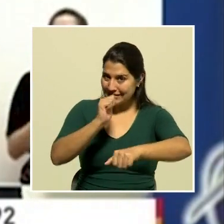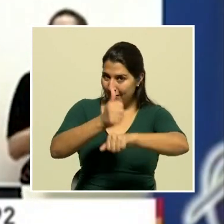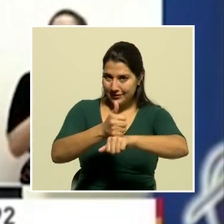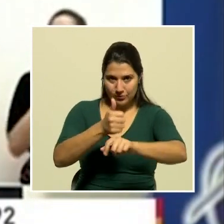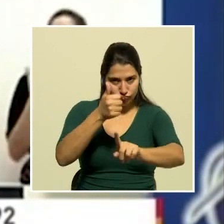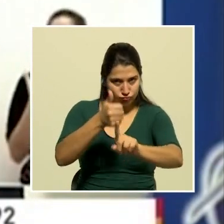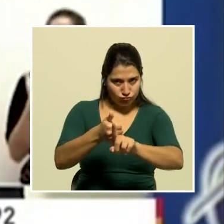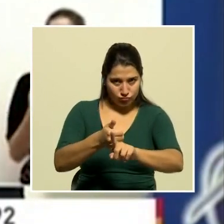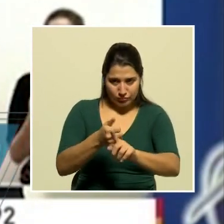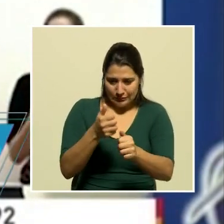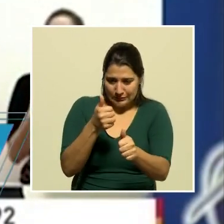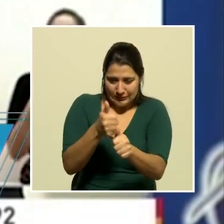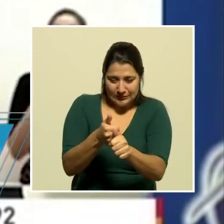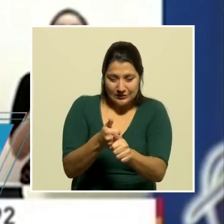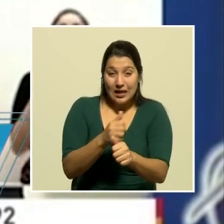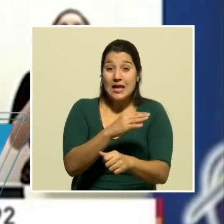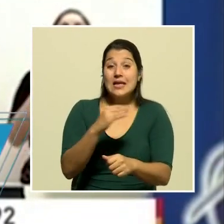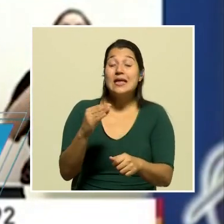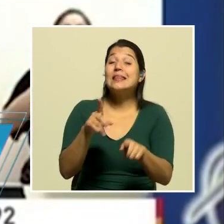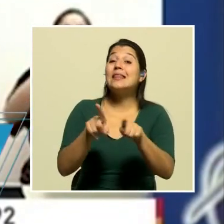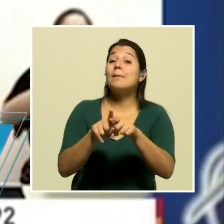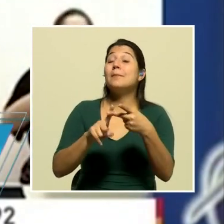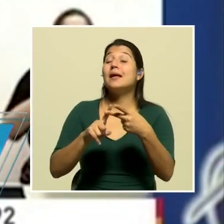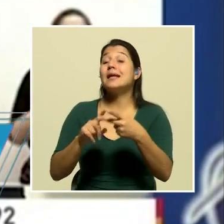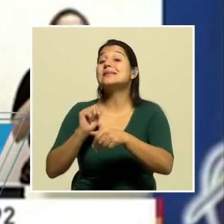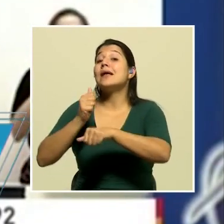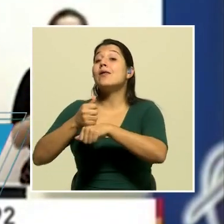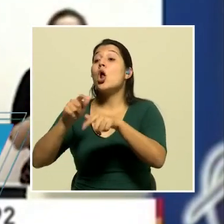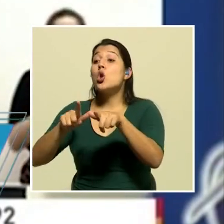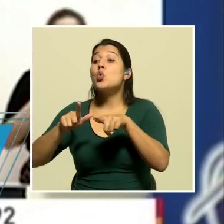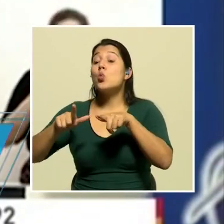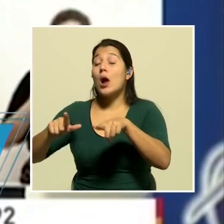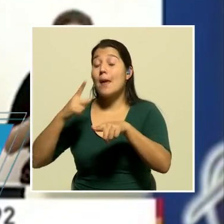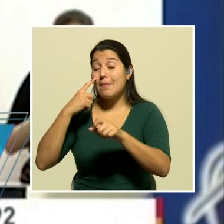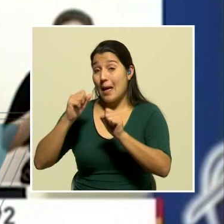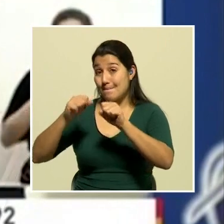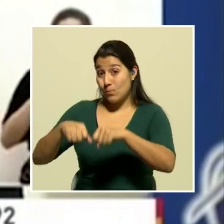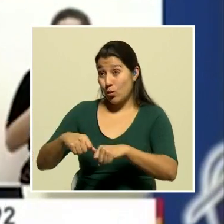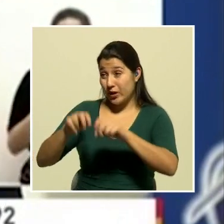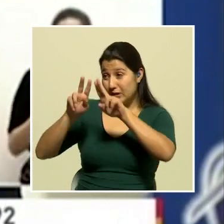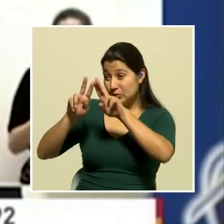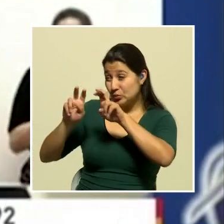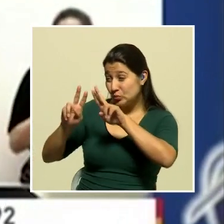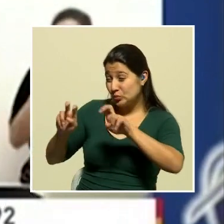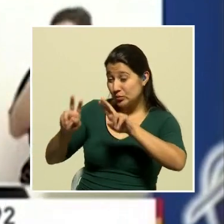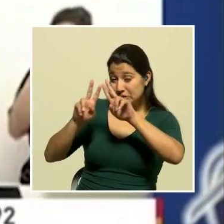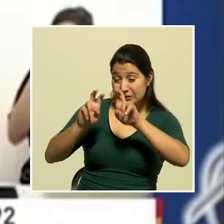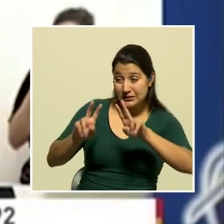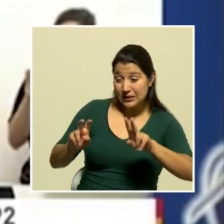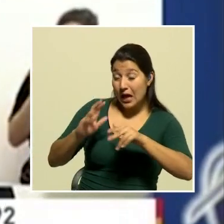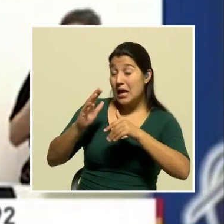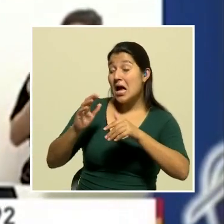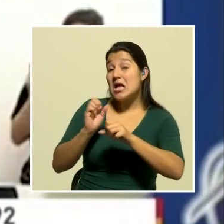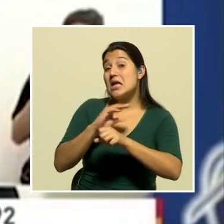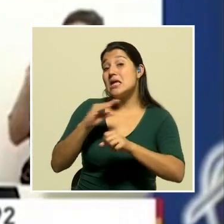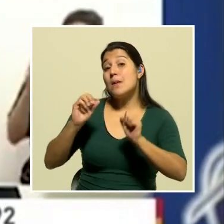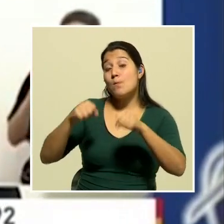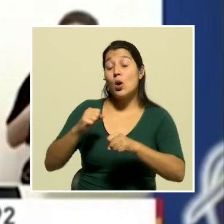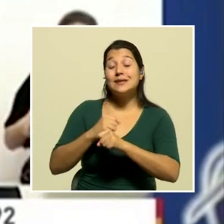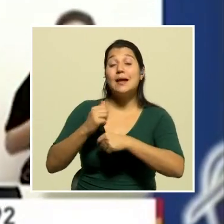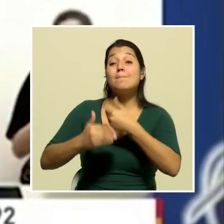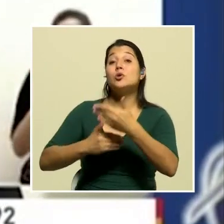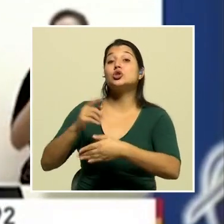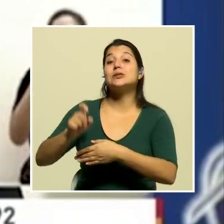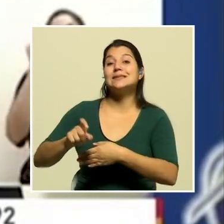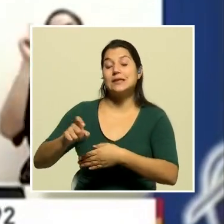diferentes puntos de chequeo donde podremos tener la logística necesaria para poder continuar el trayecto hacia